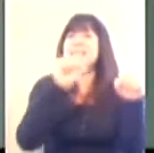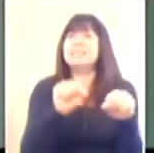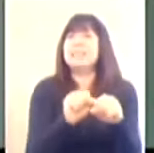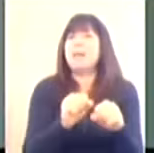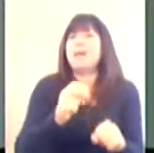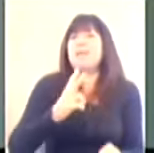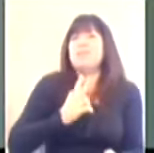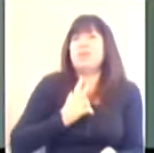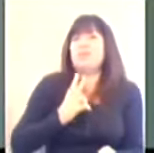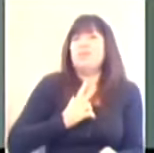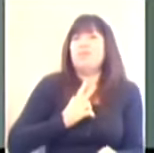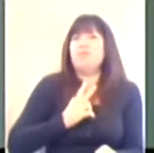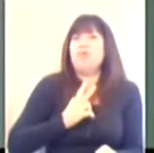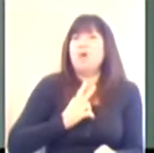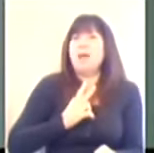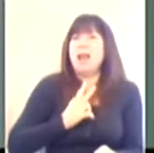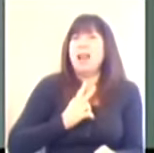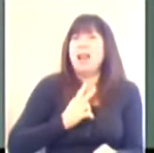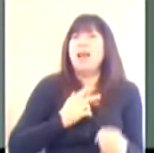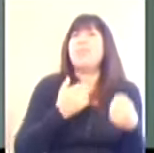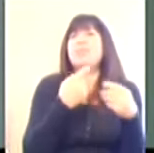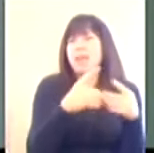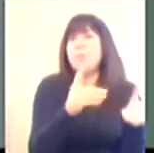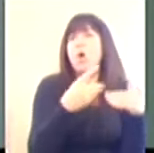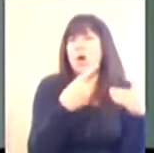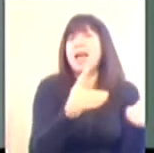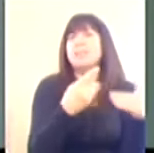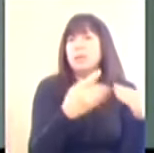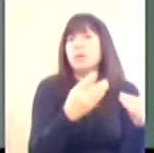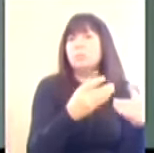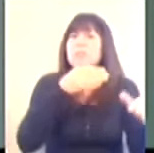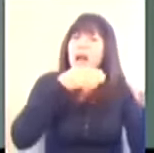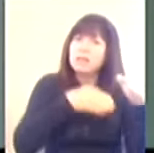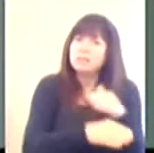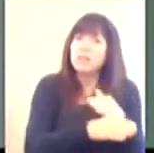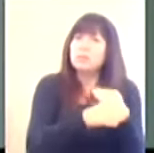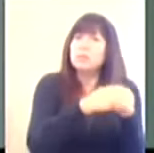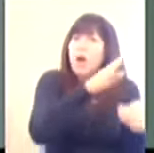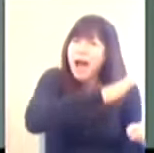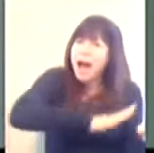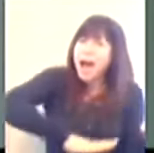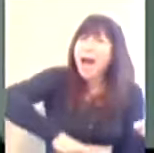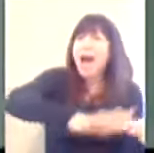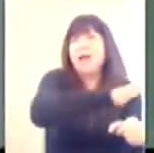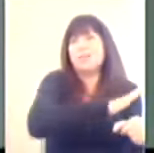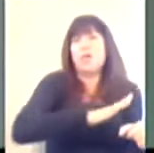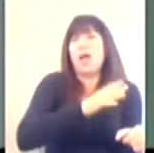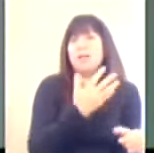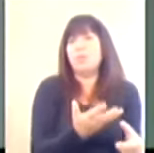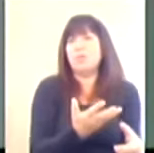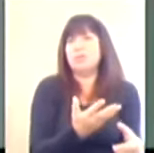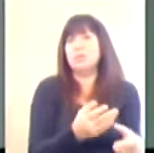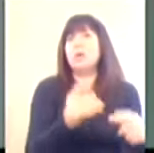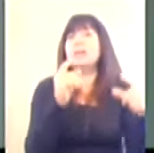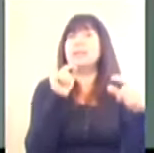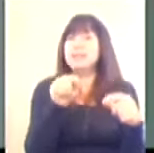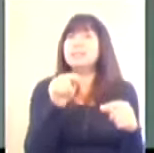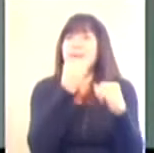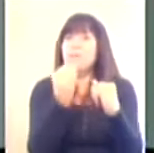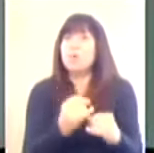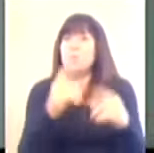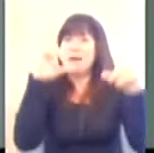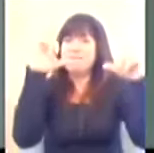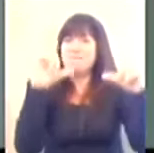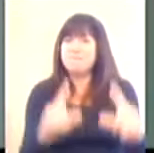más democrático, en el sentido de acceso a toda la población, y de esa manera baja un poco esos